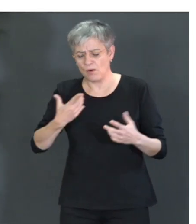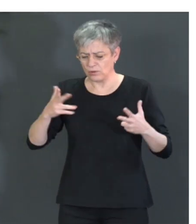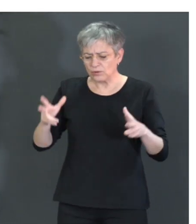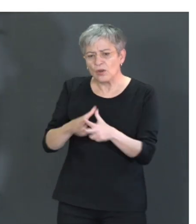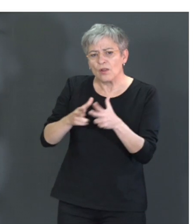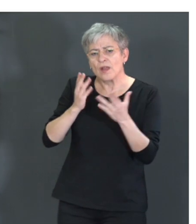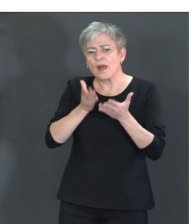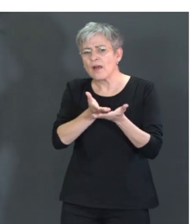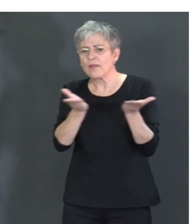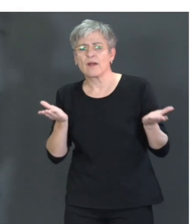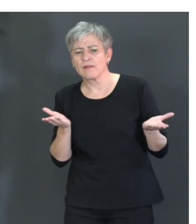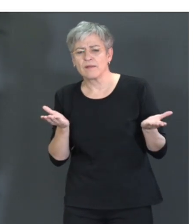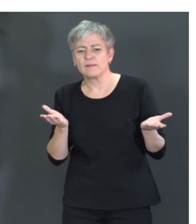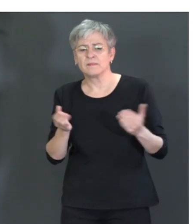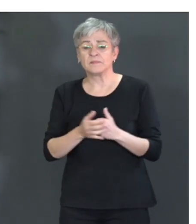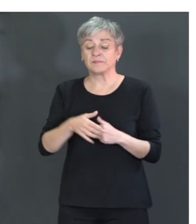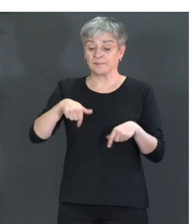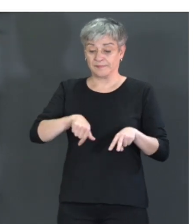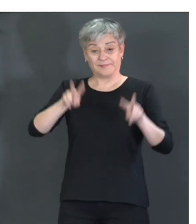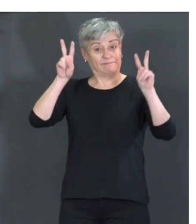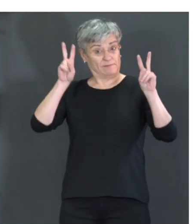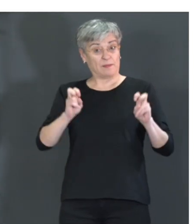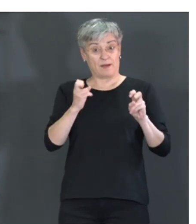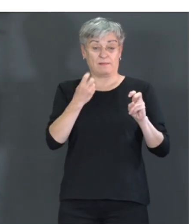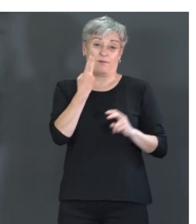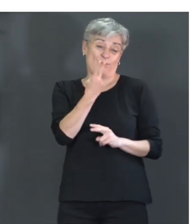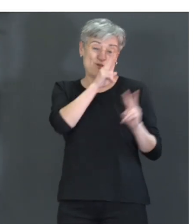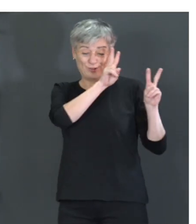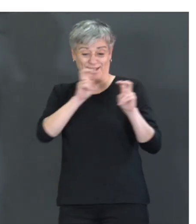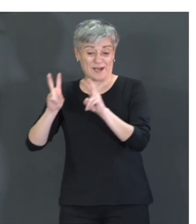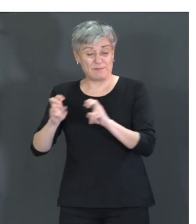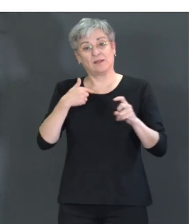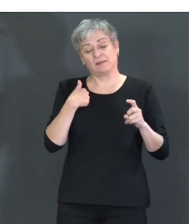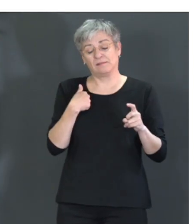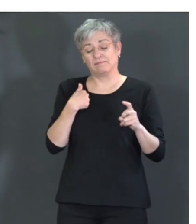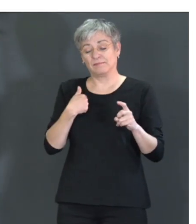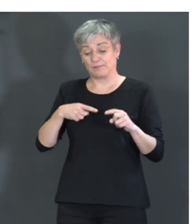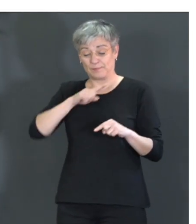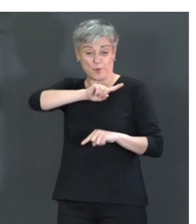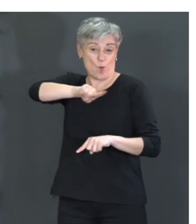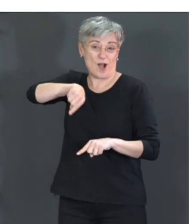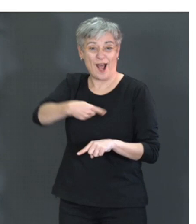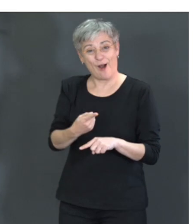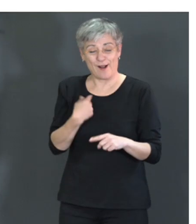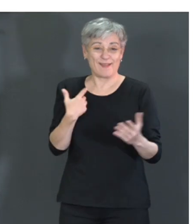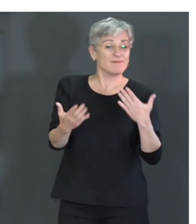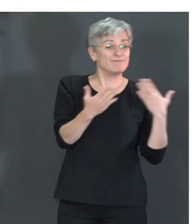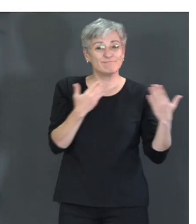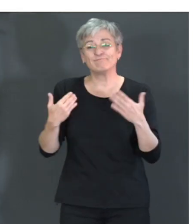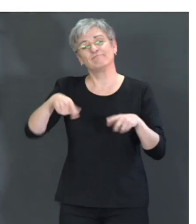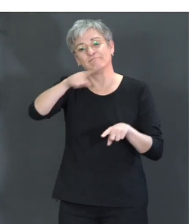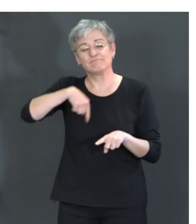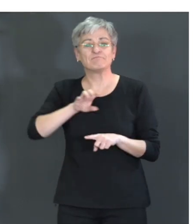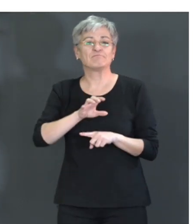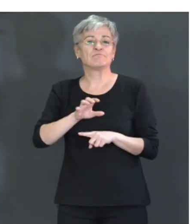sociedad? Vamos a abordar estas cuestiones y espero que la próxima hora de tertulia sea